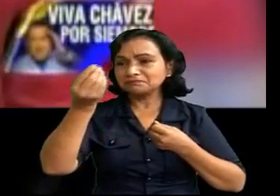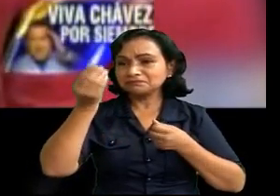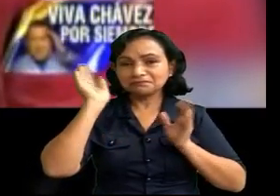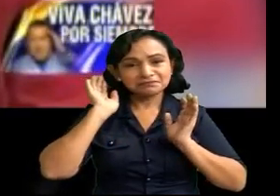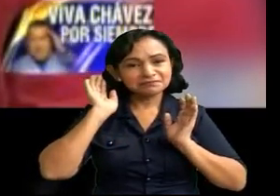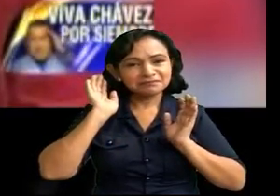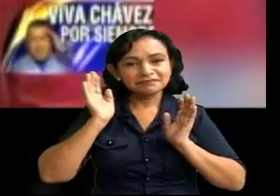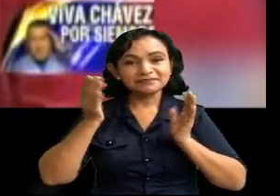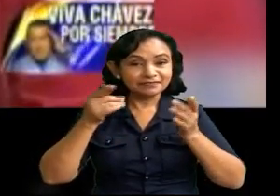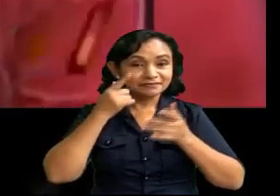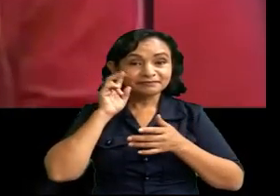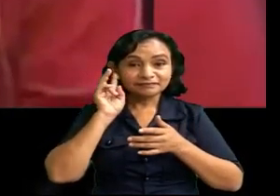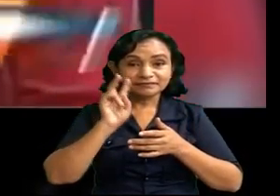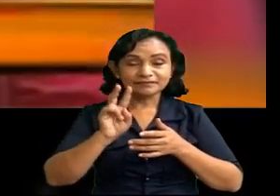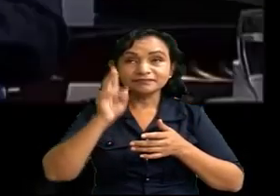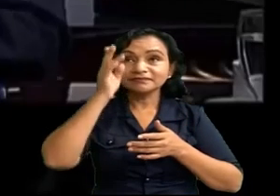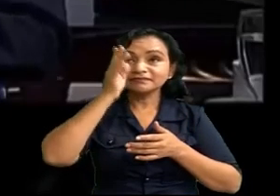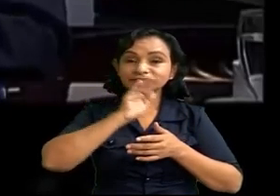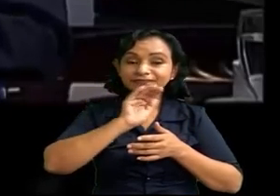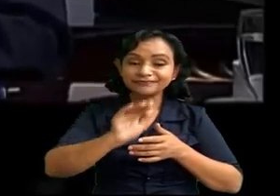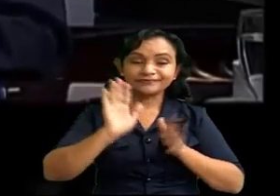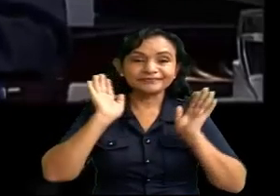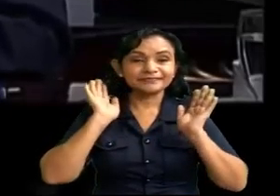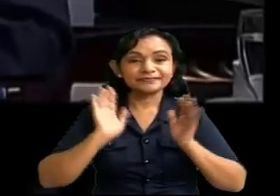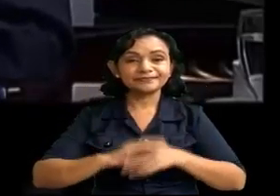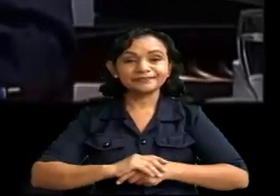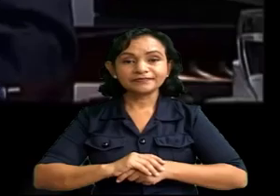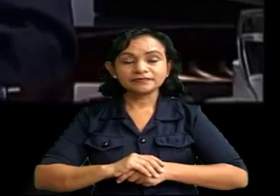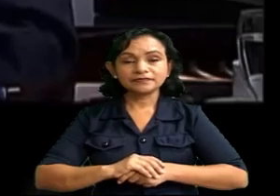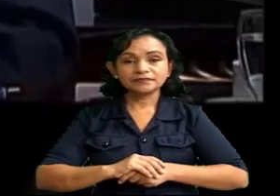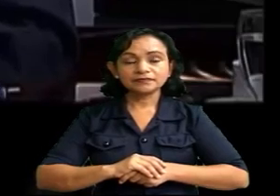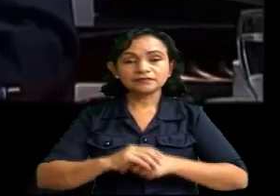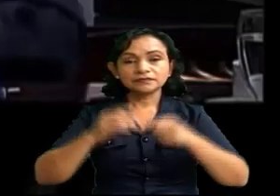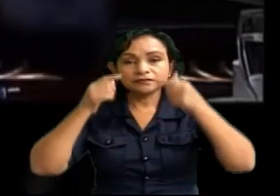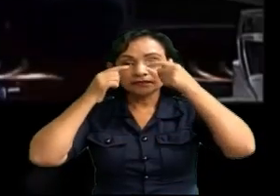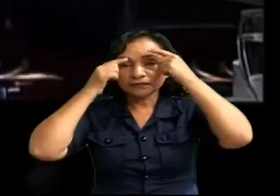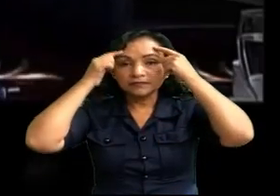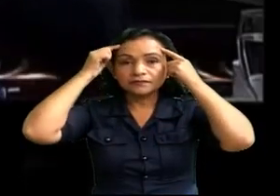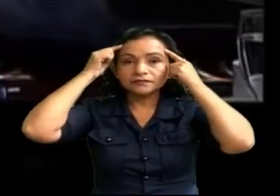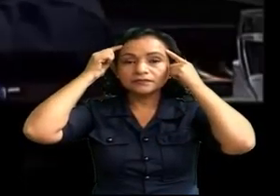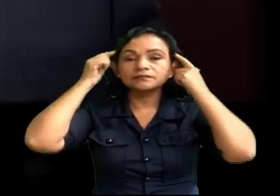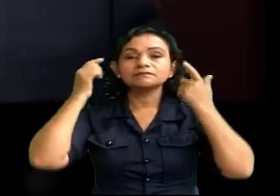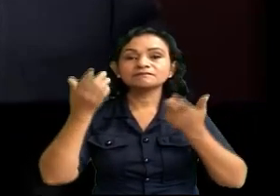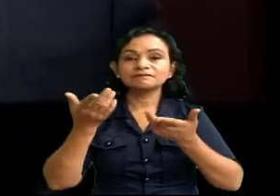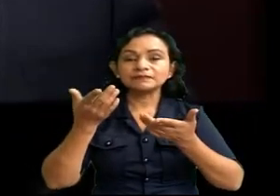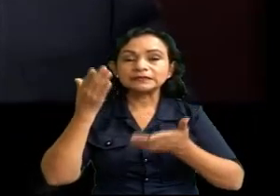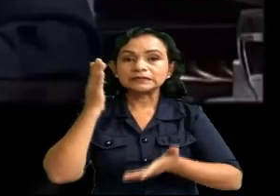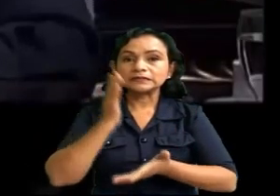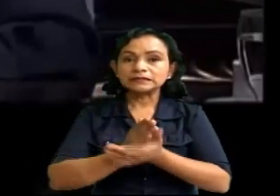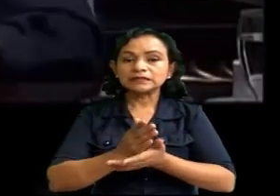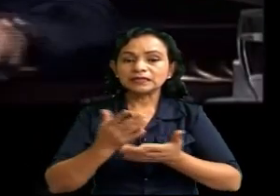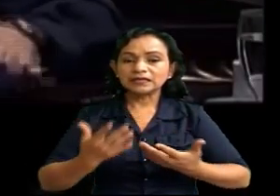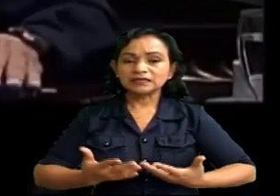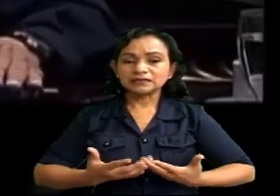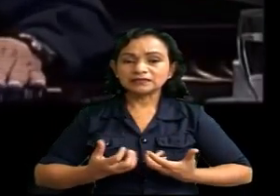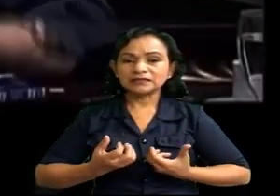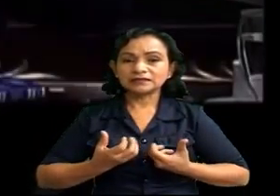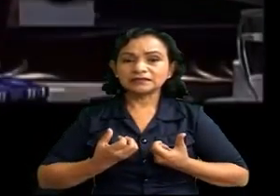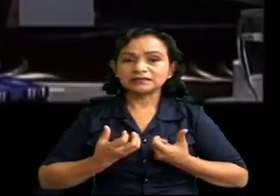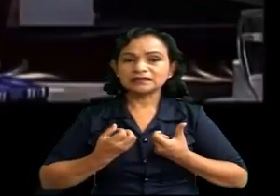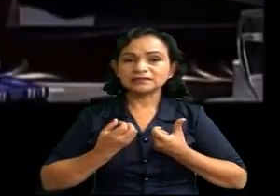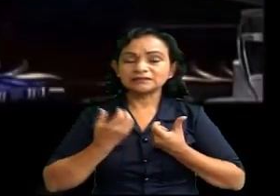¿Ve? Bendito sea. Hugo Chávez enfrentaría una batalla decisiva contra el cáncer y